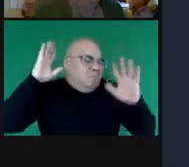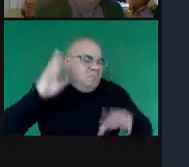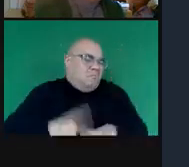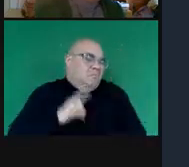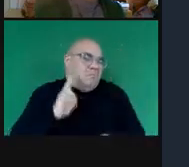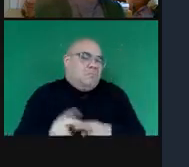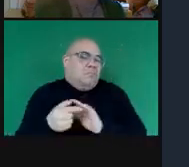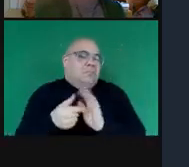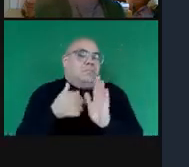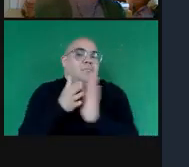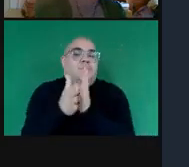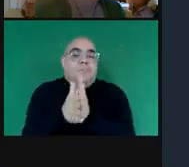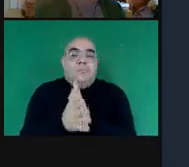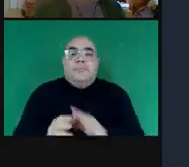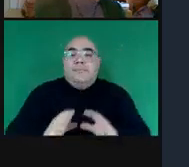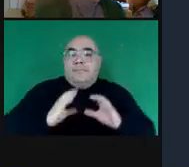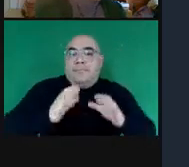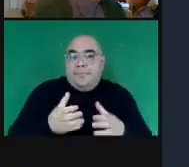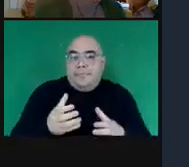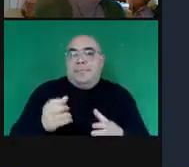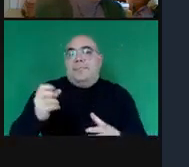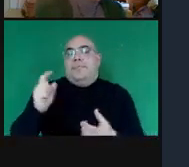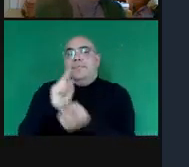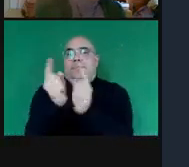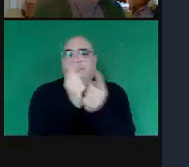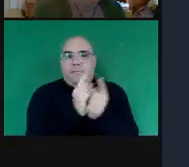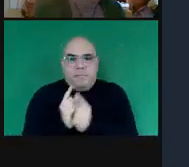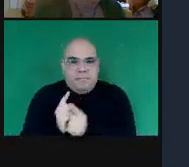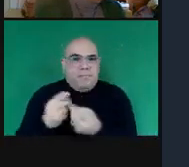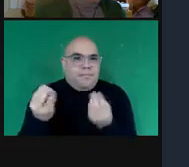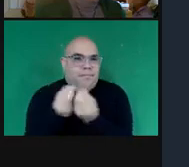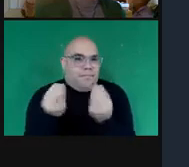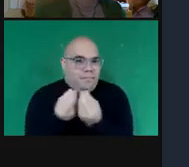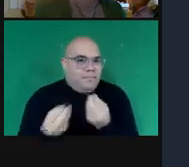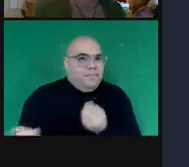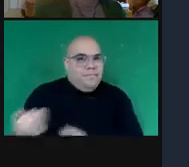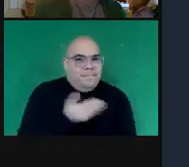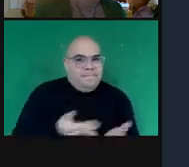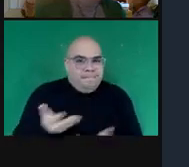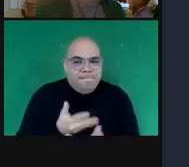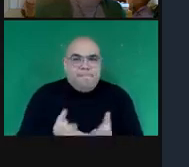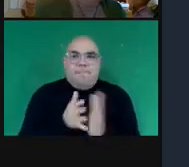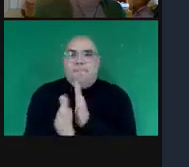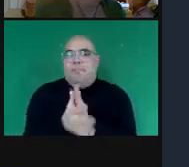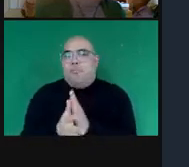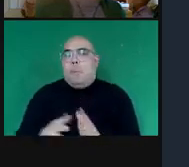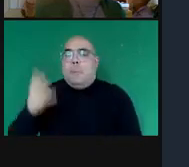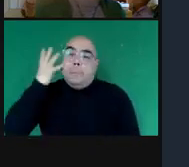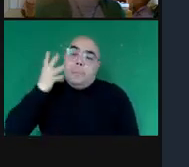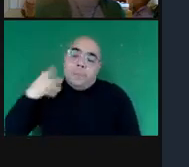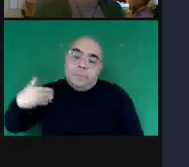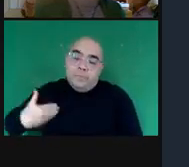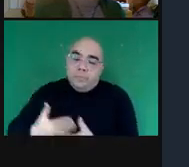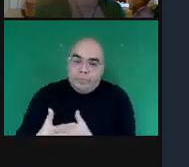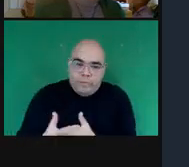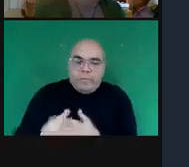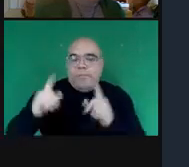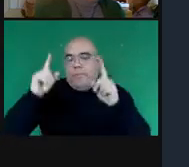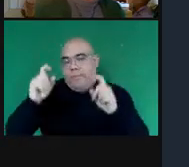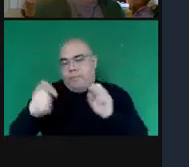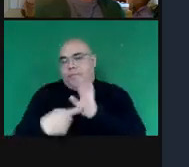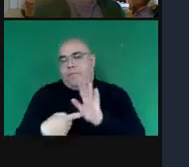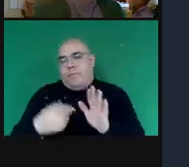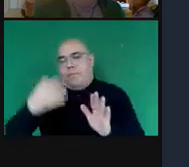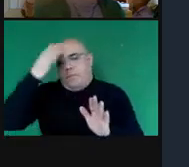Ir a clase, encontrarse con los compañeros, tirarse en el prado a conversar, recorrer día a día sus caminos sin siquiera notar por qué